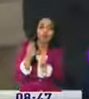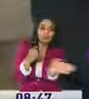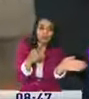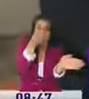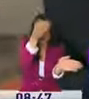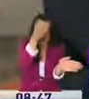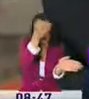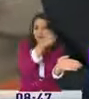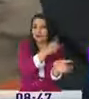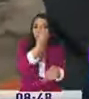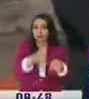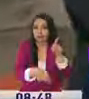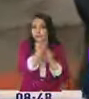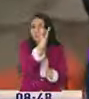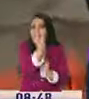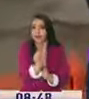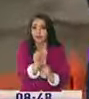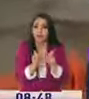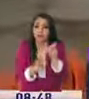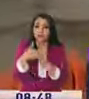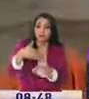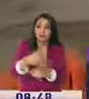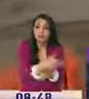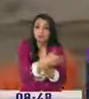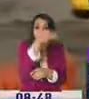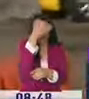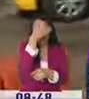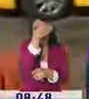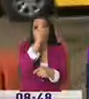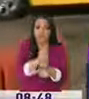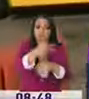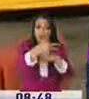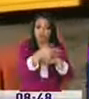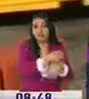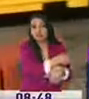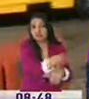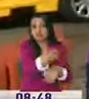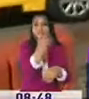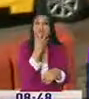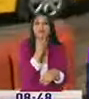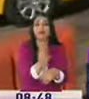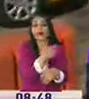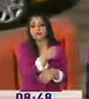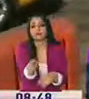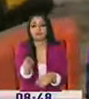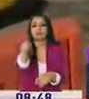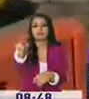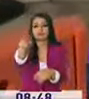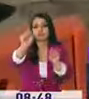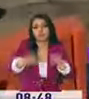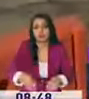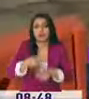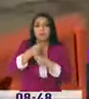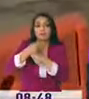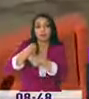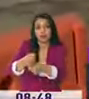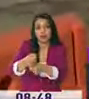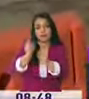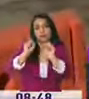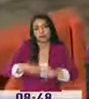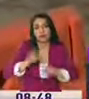la calle Italia. Es decir, los carros que entren a la clínica Pauster tendrán que por el Eloy Alfaro dirigirse hacia el oriente, hacia el Amazonas, para de ahí